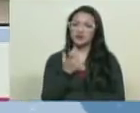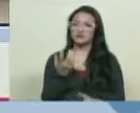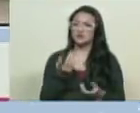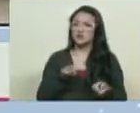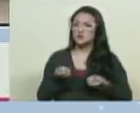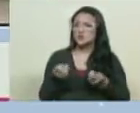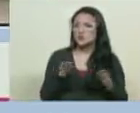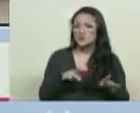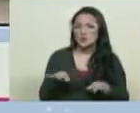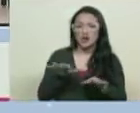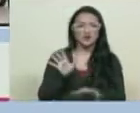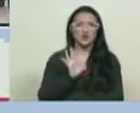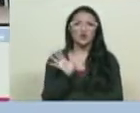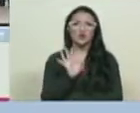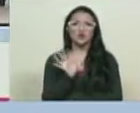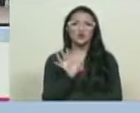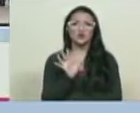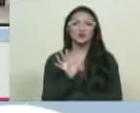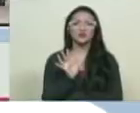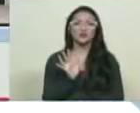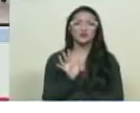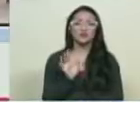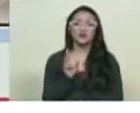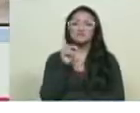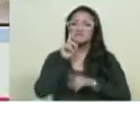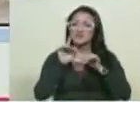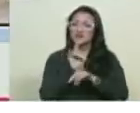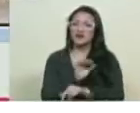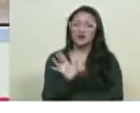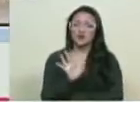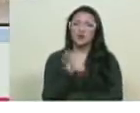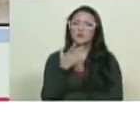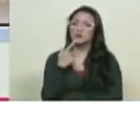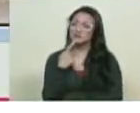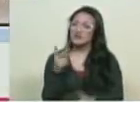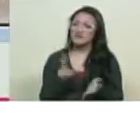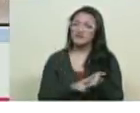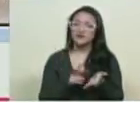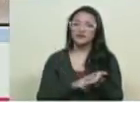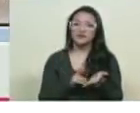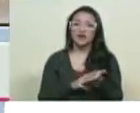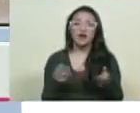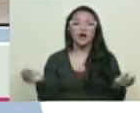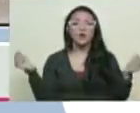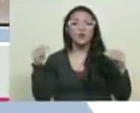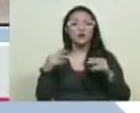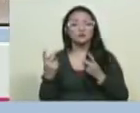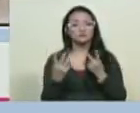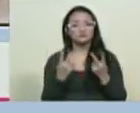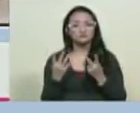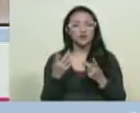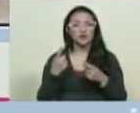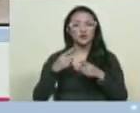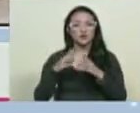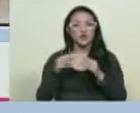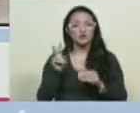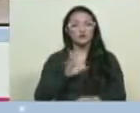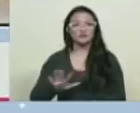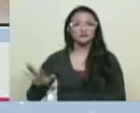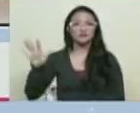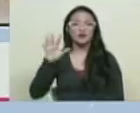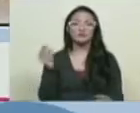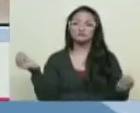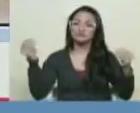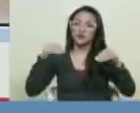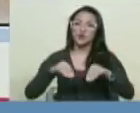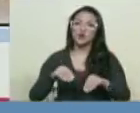manipulaciones, sin la utilización de argumentos no válidos, sino vamos con franqueza a buscar allí un acuerdo de convivencia entre los venezolanos y las venezolanas, y que